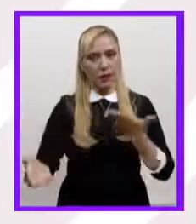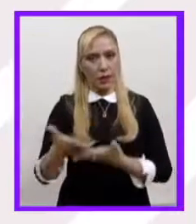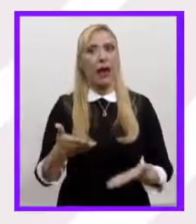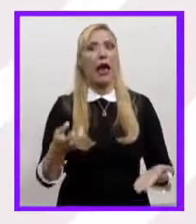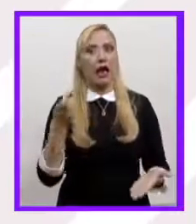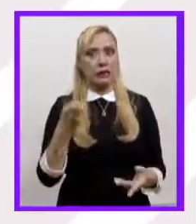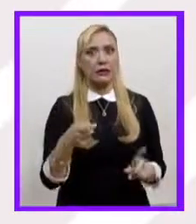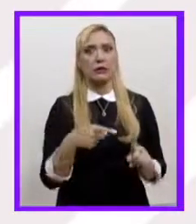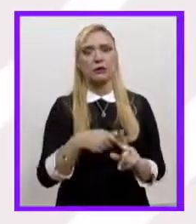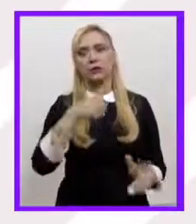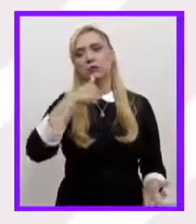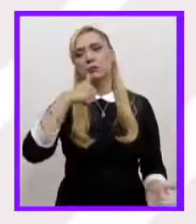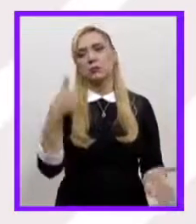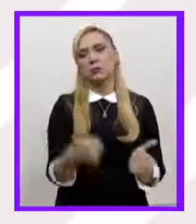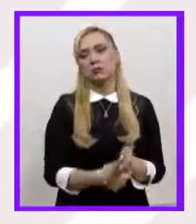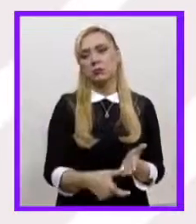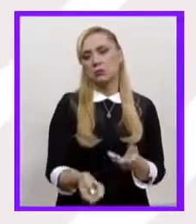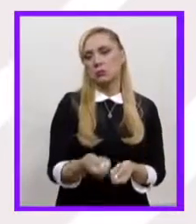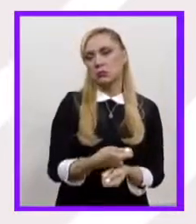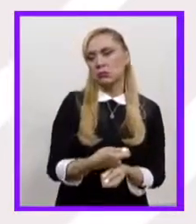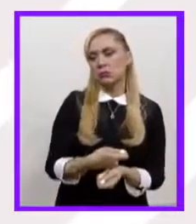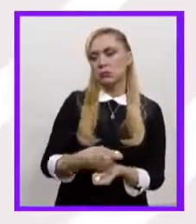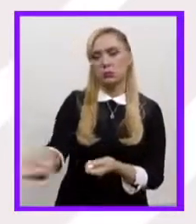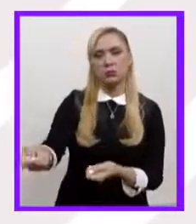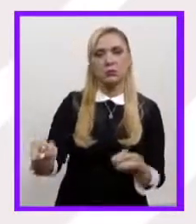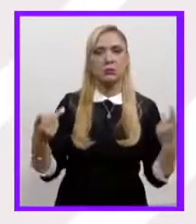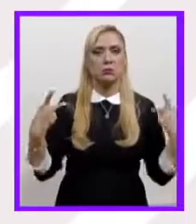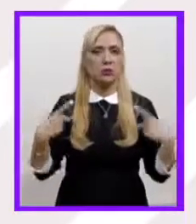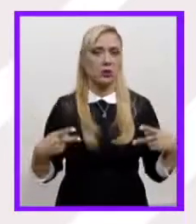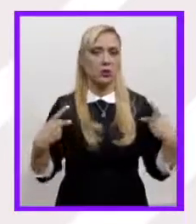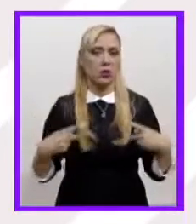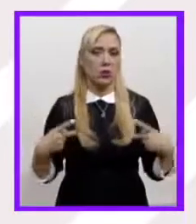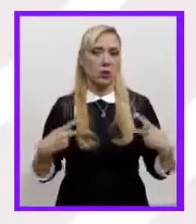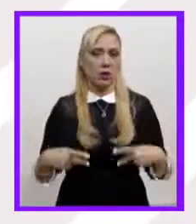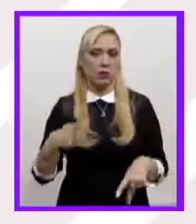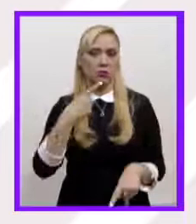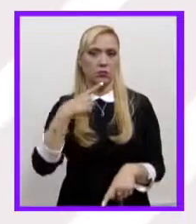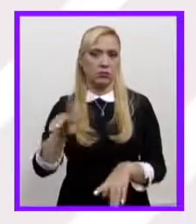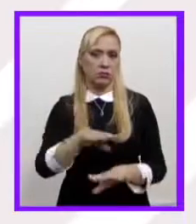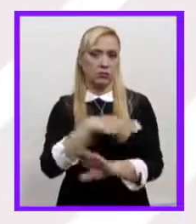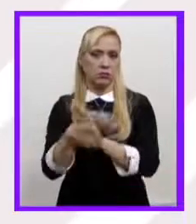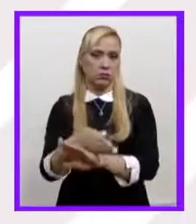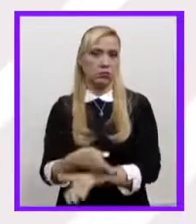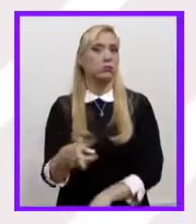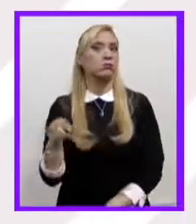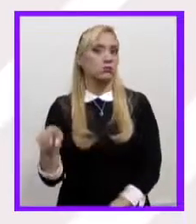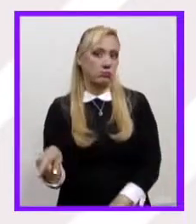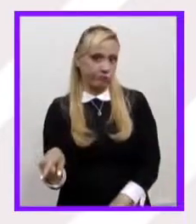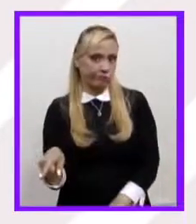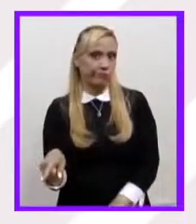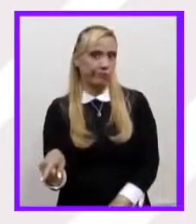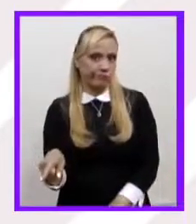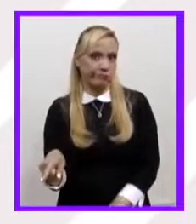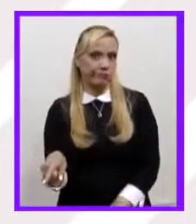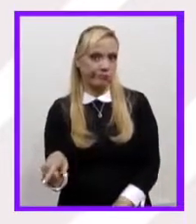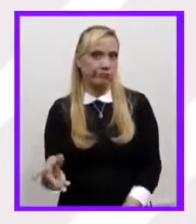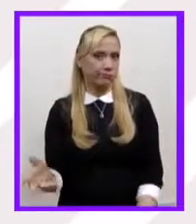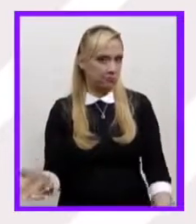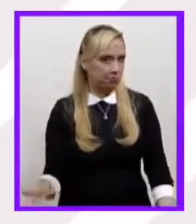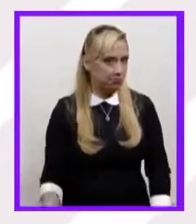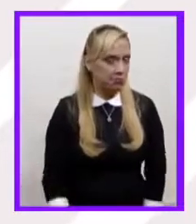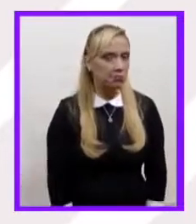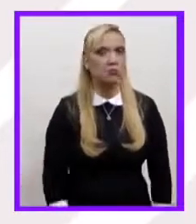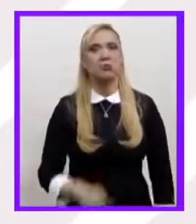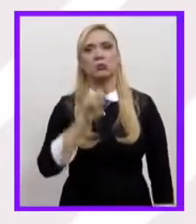girar un citatorio contra la persona que ha sido denunciada. Estamos también buscando reformar la Ley de